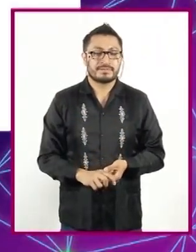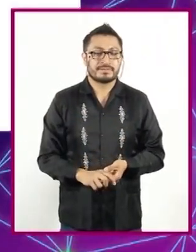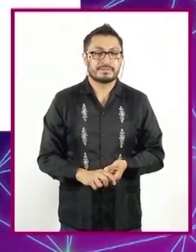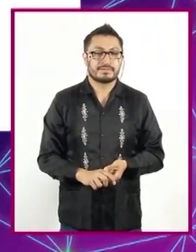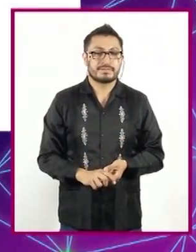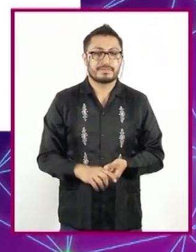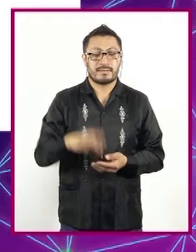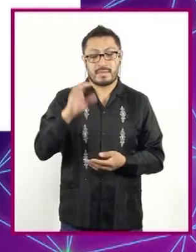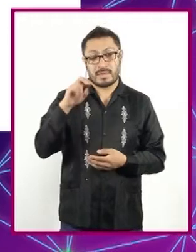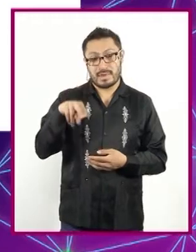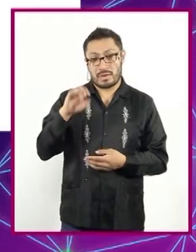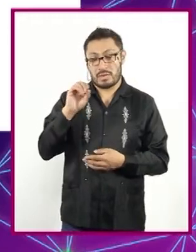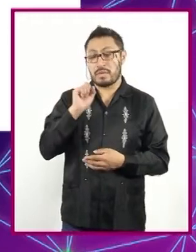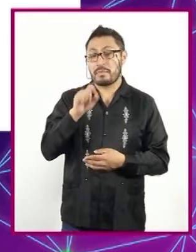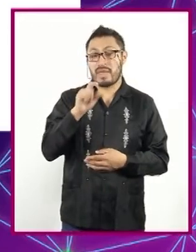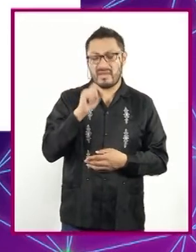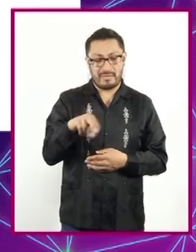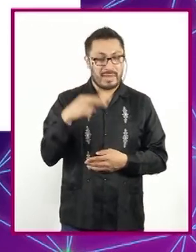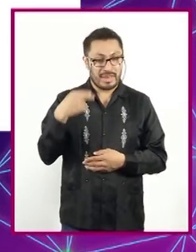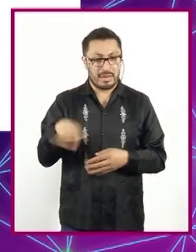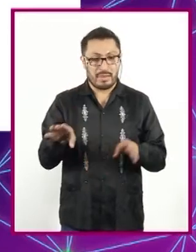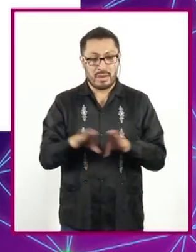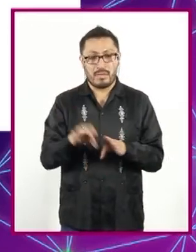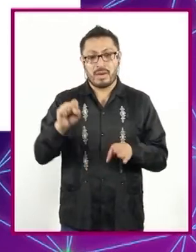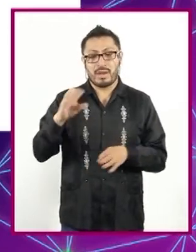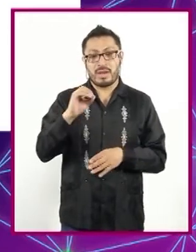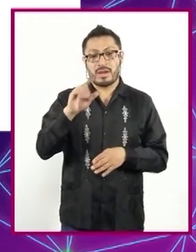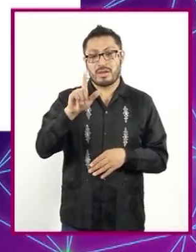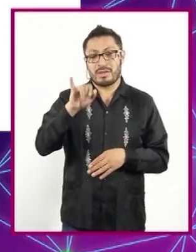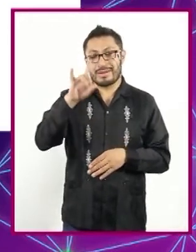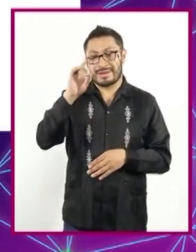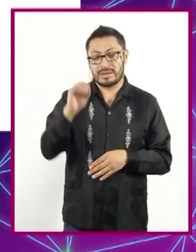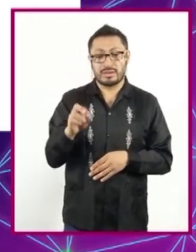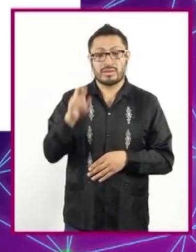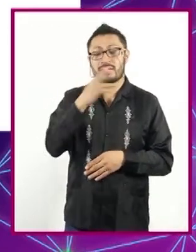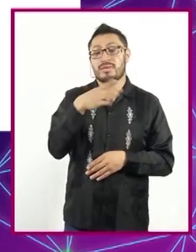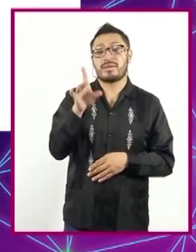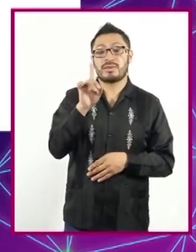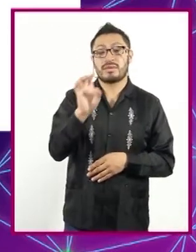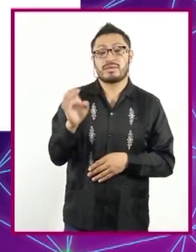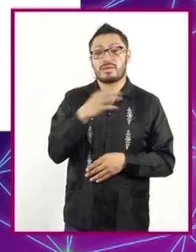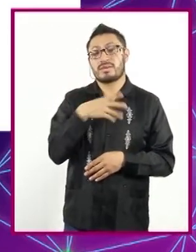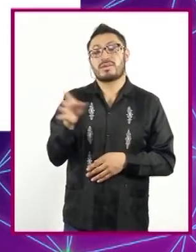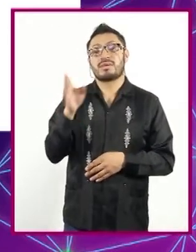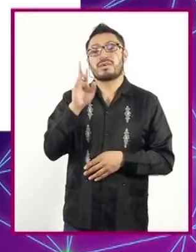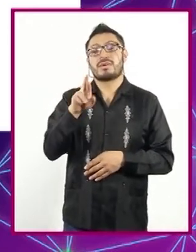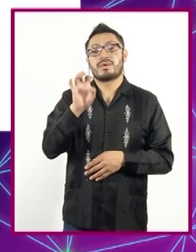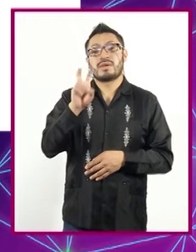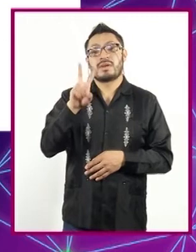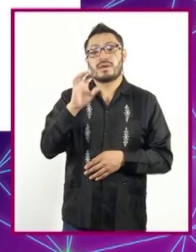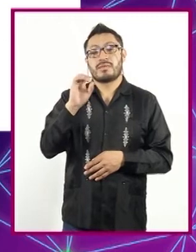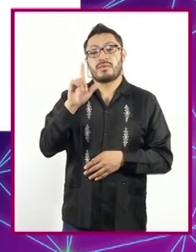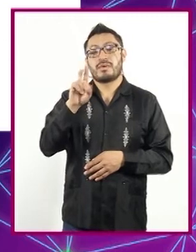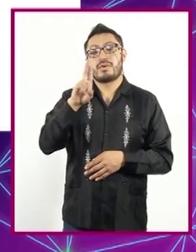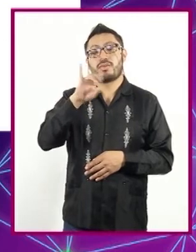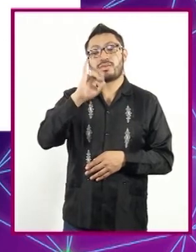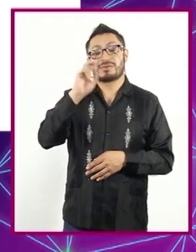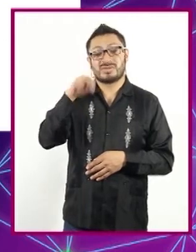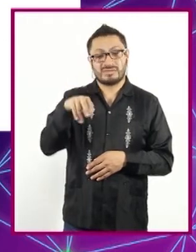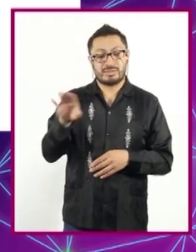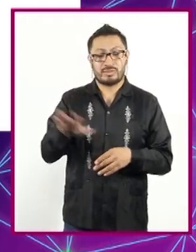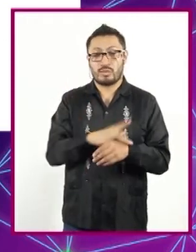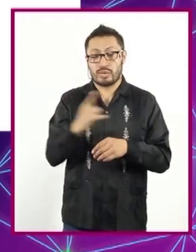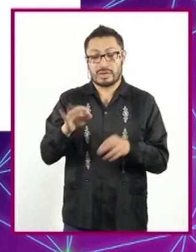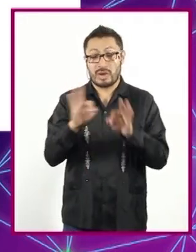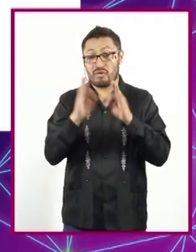Al cono también se le conoce como un sólido de revolución, porque se consigue al girar una figura sobre uno de sus ejes.